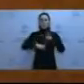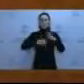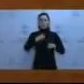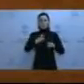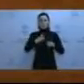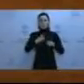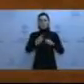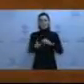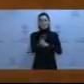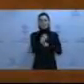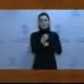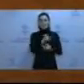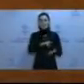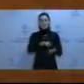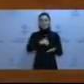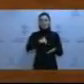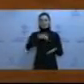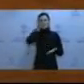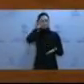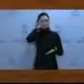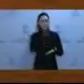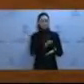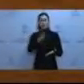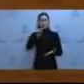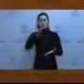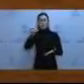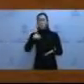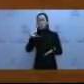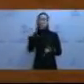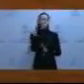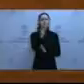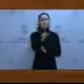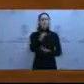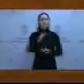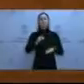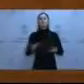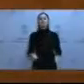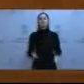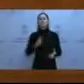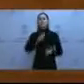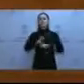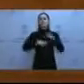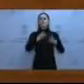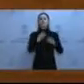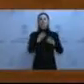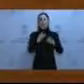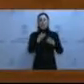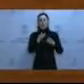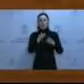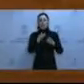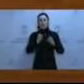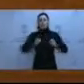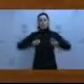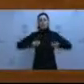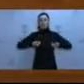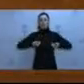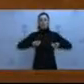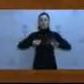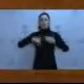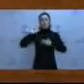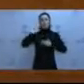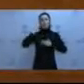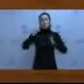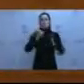intervención. La modificación de la Unión Europea. Le he preguntado por qué iniciaron ustedes una modificación igual, exactamente igual, en